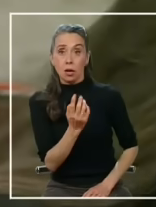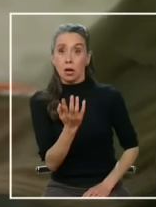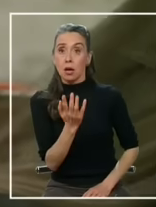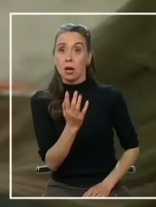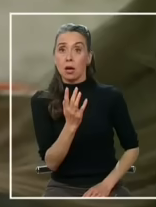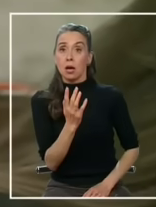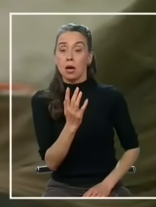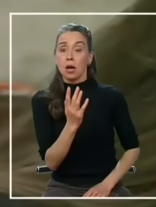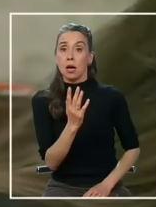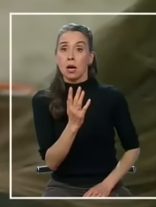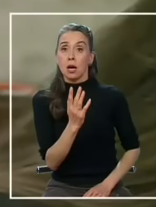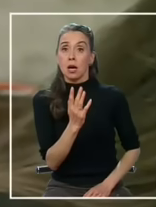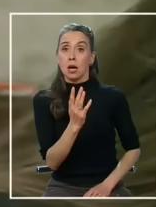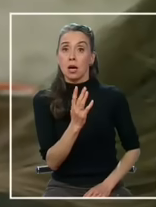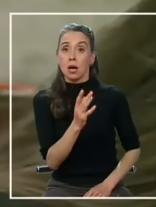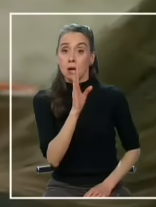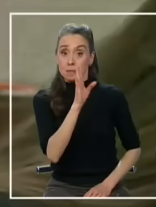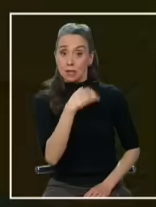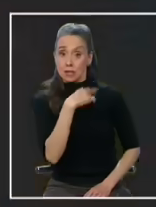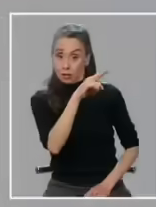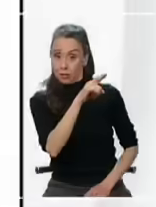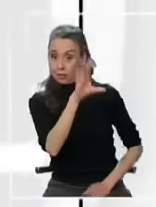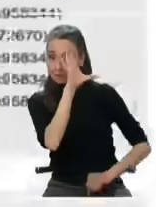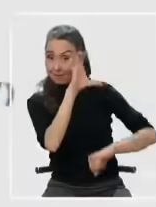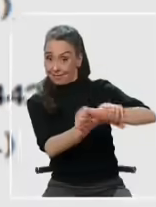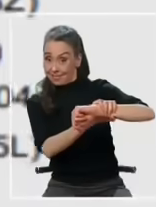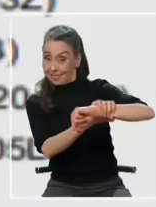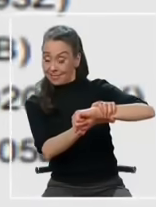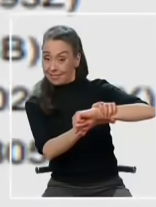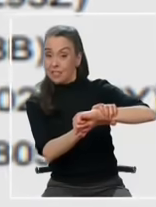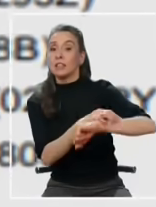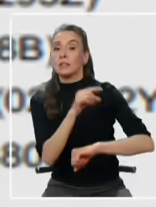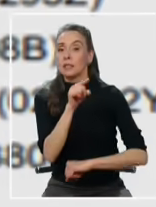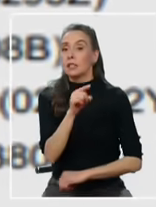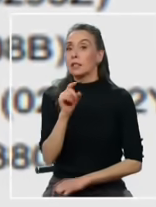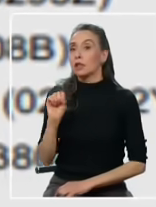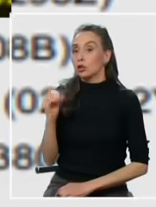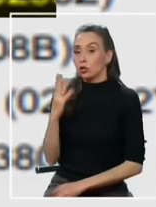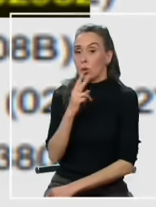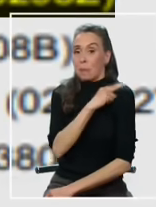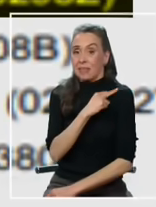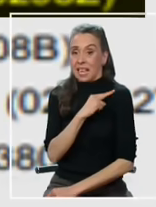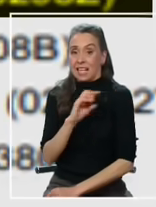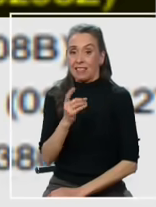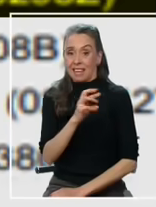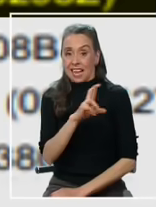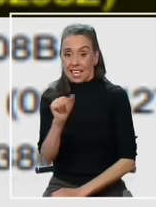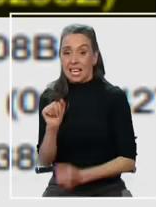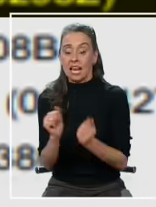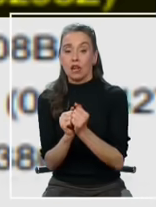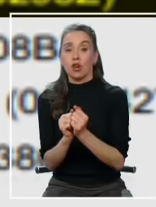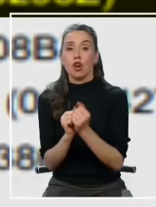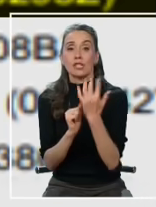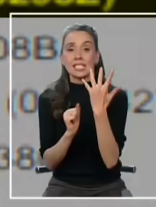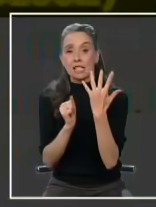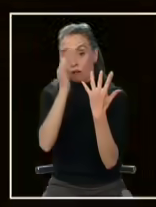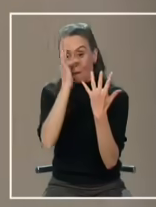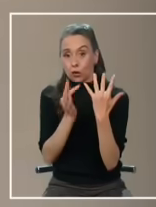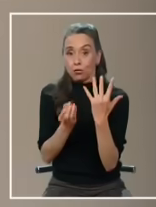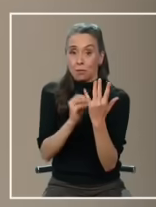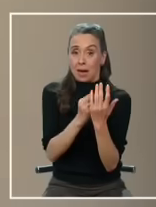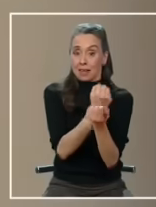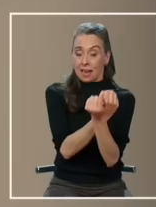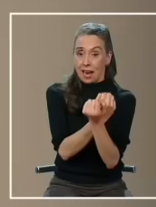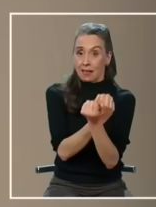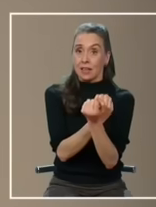manos haciendo referencia a que lo iba a tomar detenido. A cargo del procedimiento, el subteniente Elías Guerra, quien junto a otros 5 funcionarios